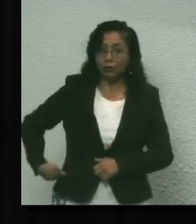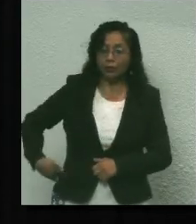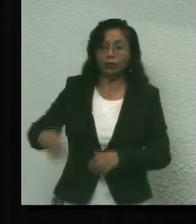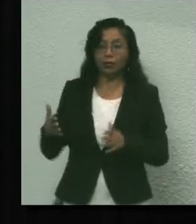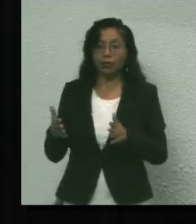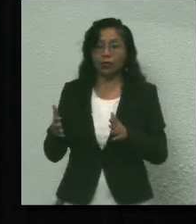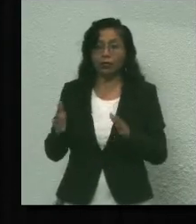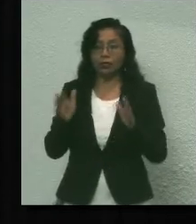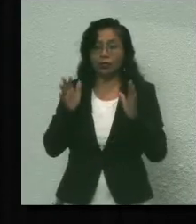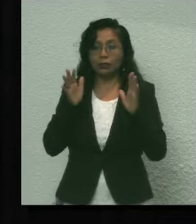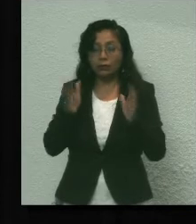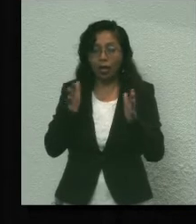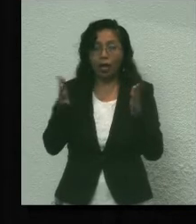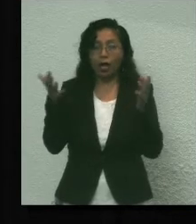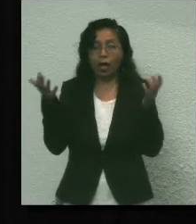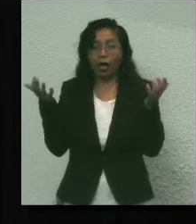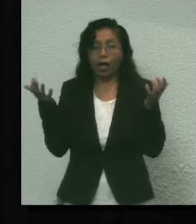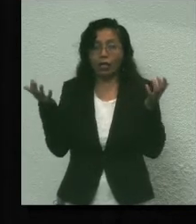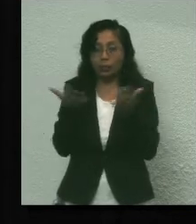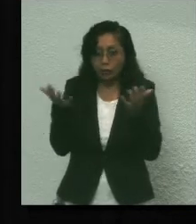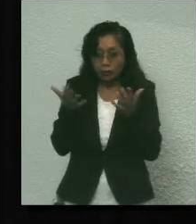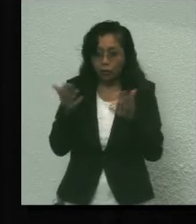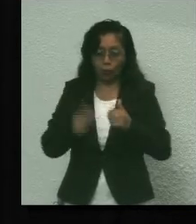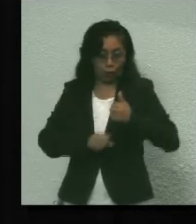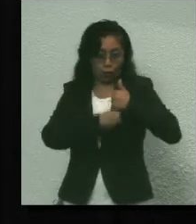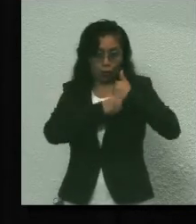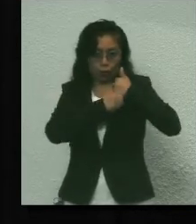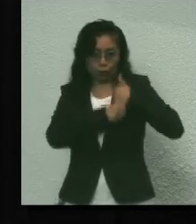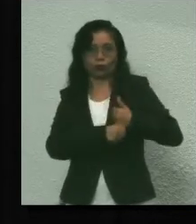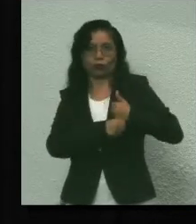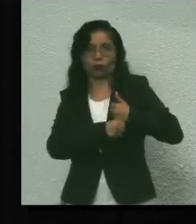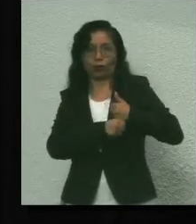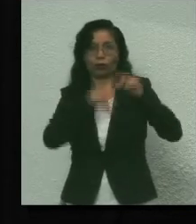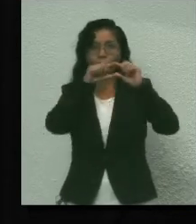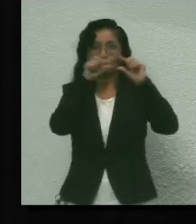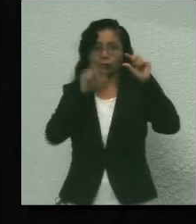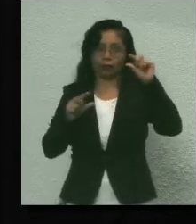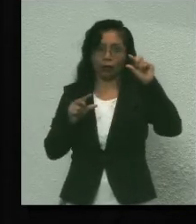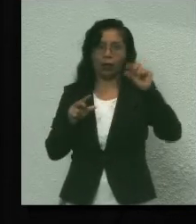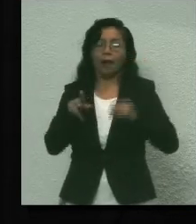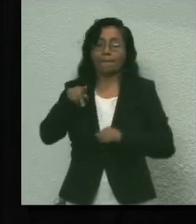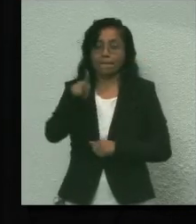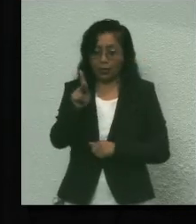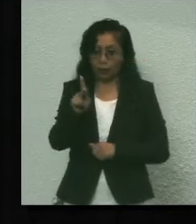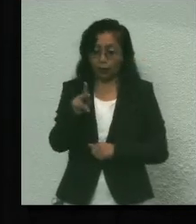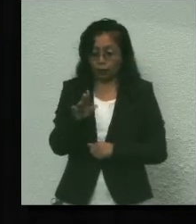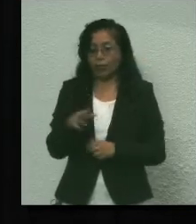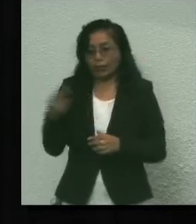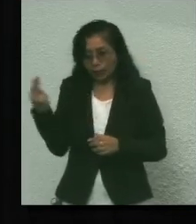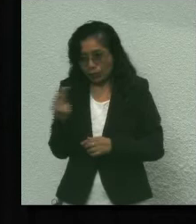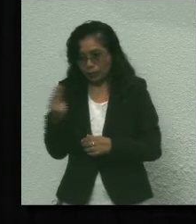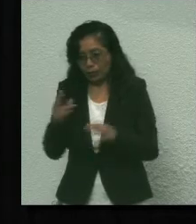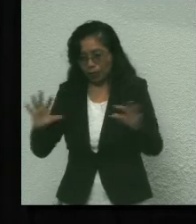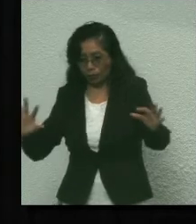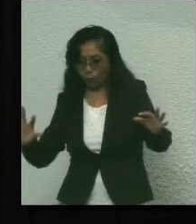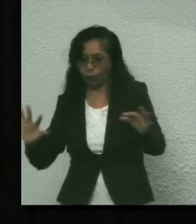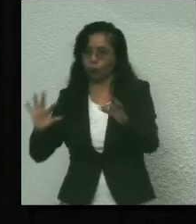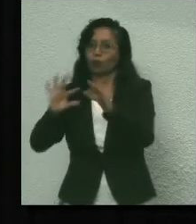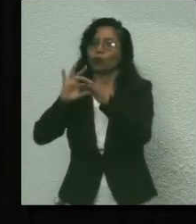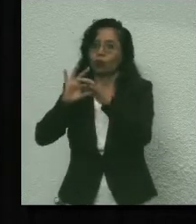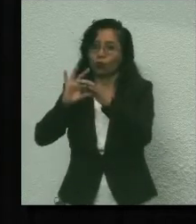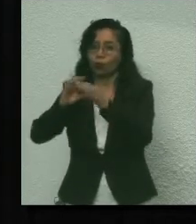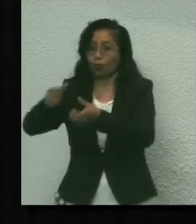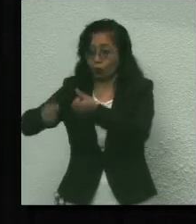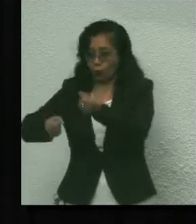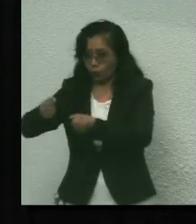frutos con la creación de la guardia nacional pero será únicamente con la coordinación de esfuerzos que